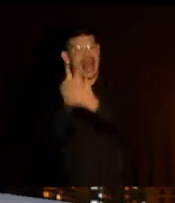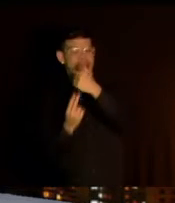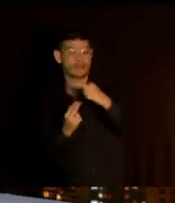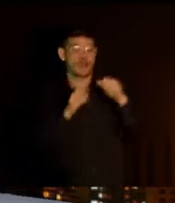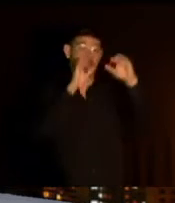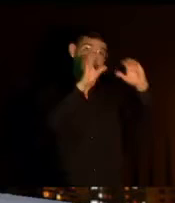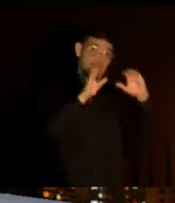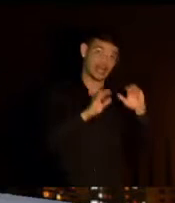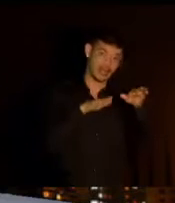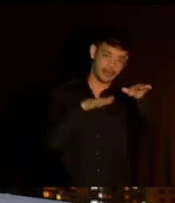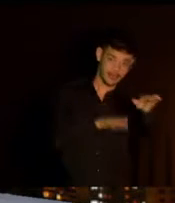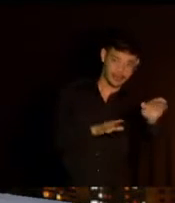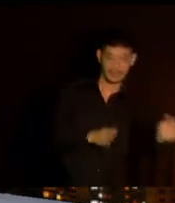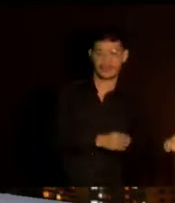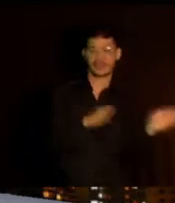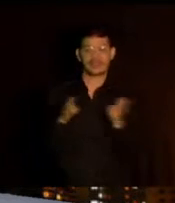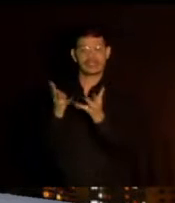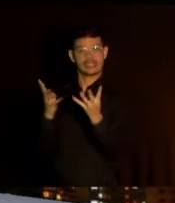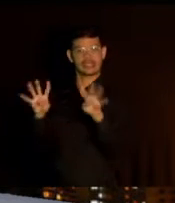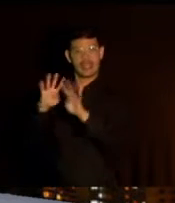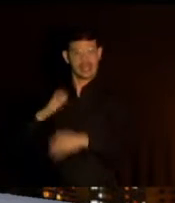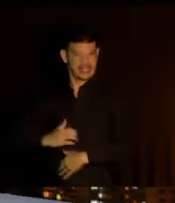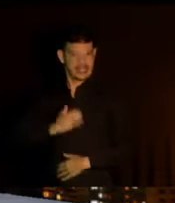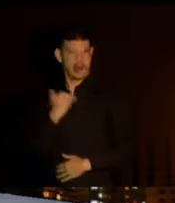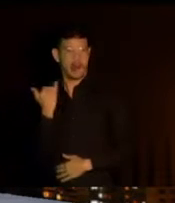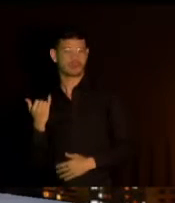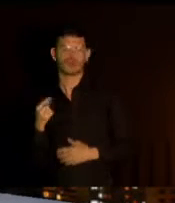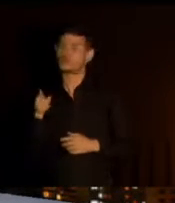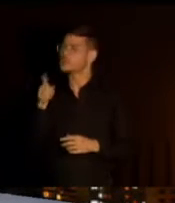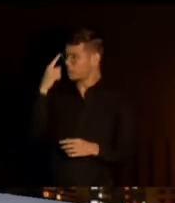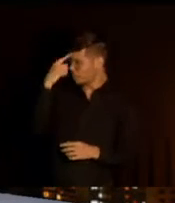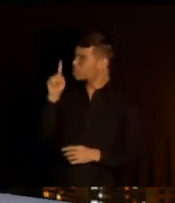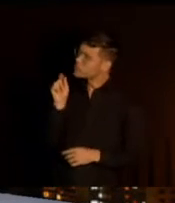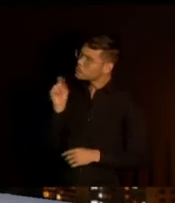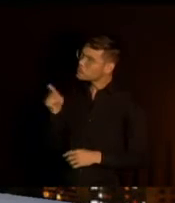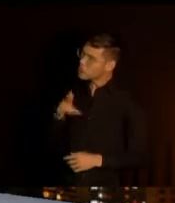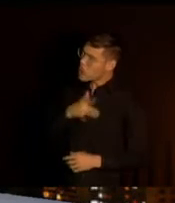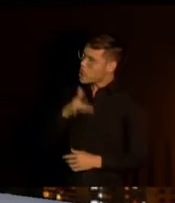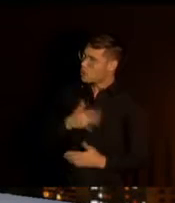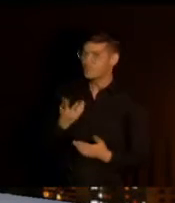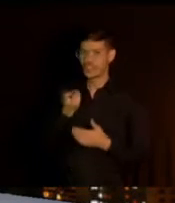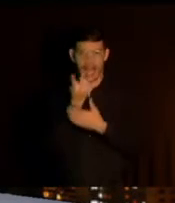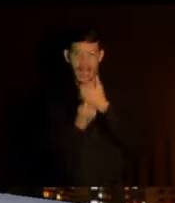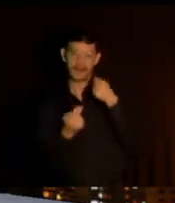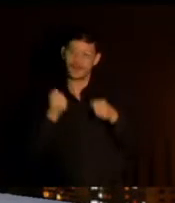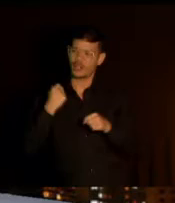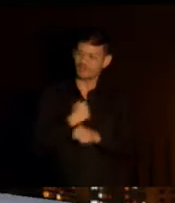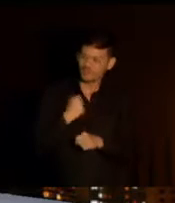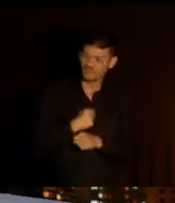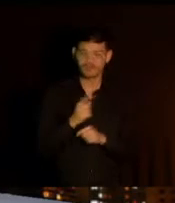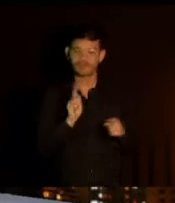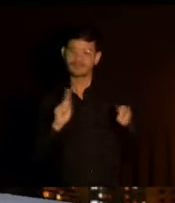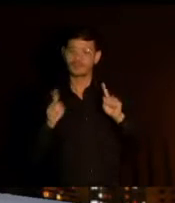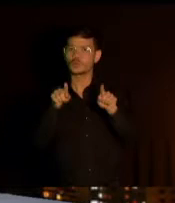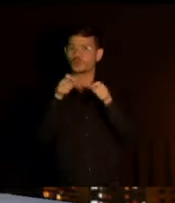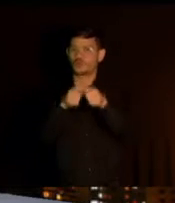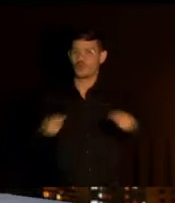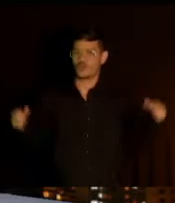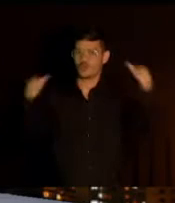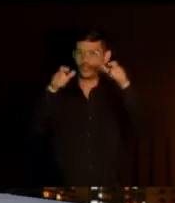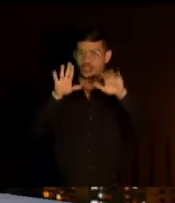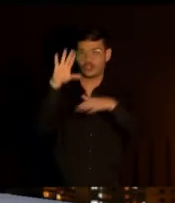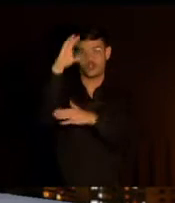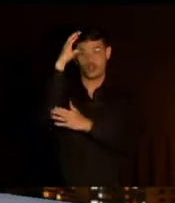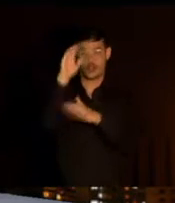Senado. ¿Cómo lo ha sentido usted? ¿Cómo ha tratado usted este tema en estas dos, en el Congreso de la República? Eris, un